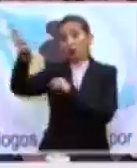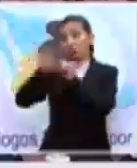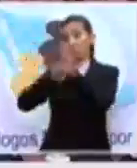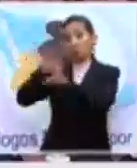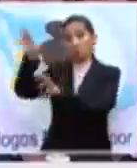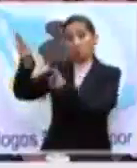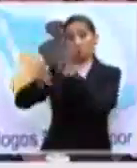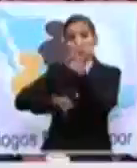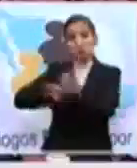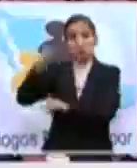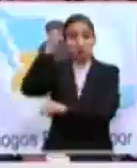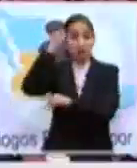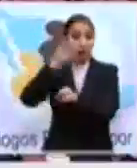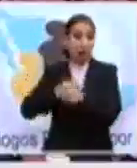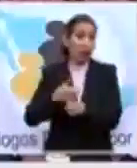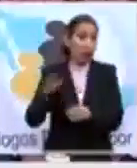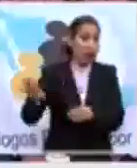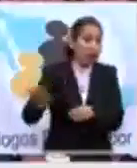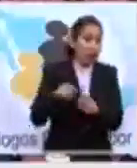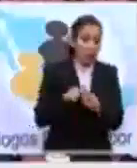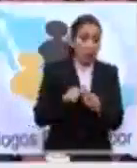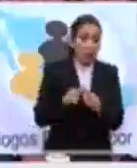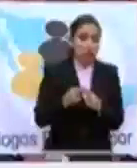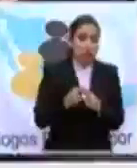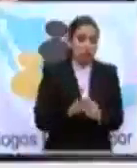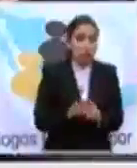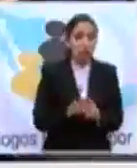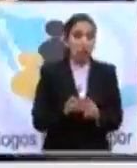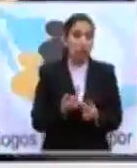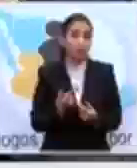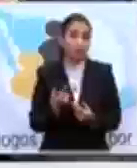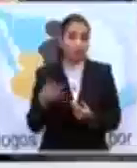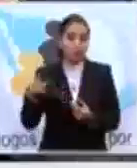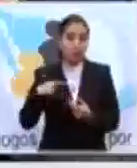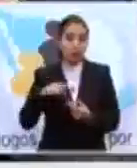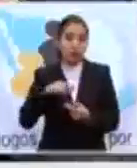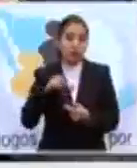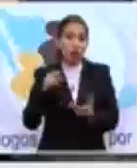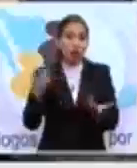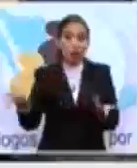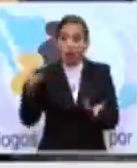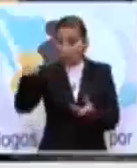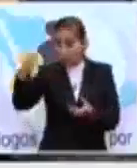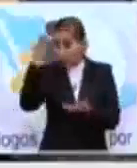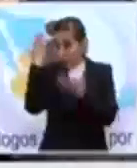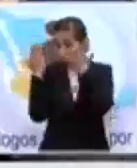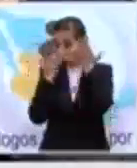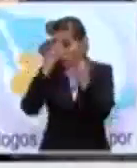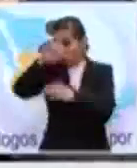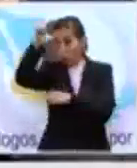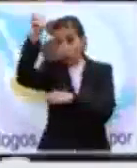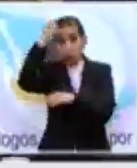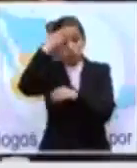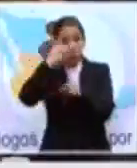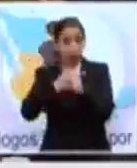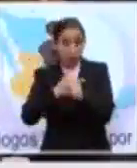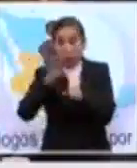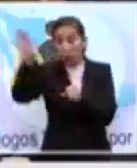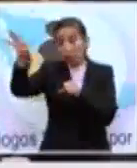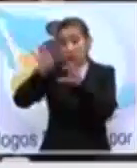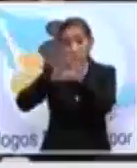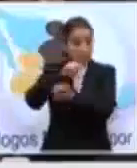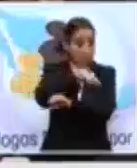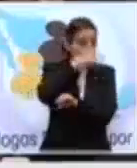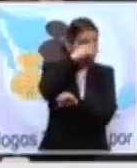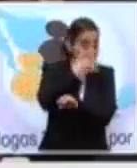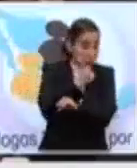que ser ocupadas, por lo menos en una etapa inicial, por personas que hayan realizado estudios en el extranjero, más allá